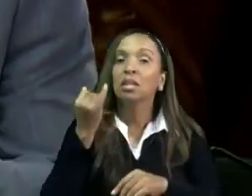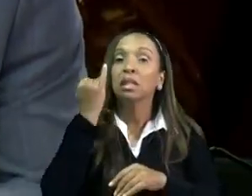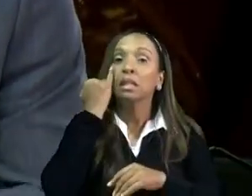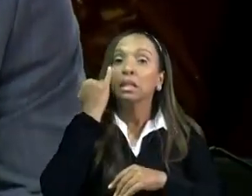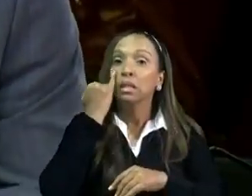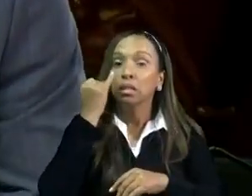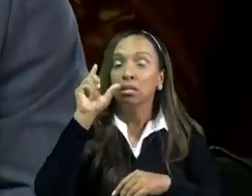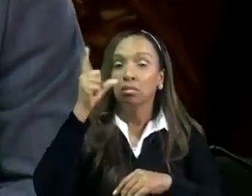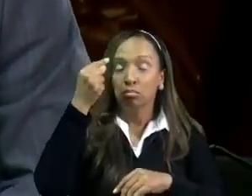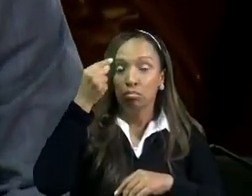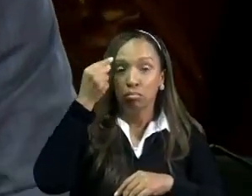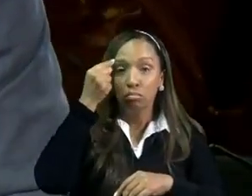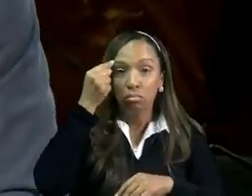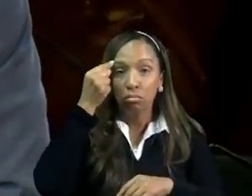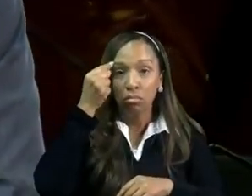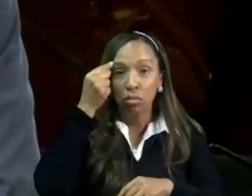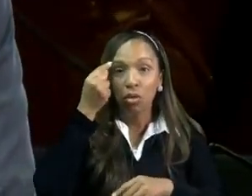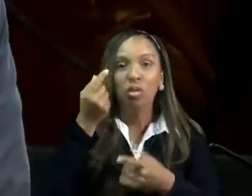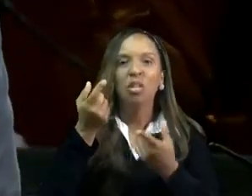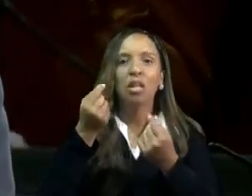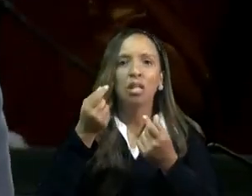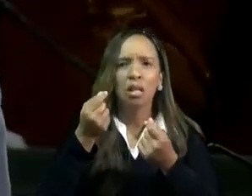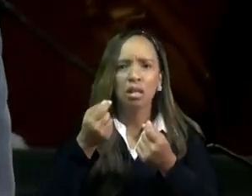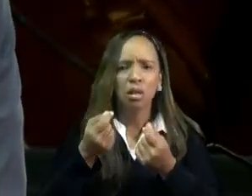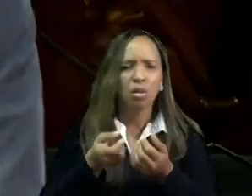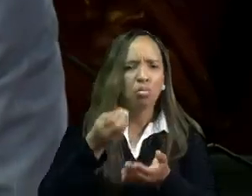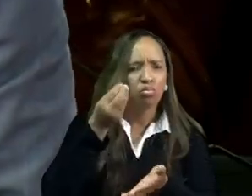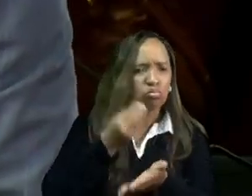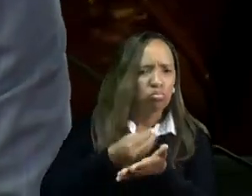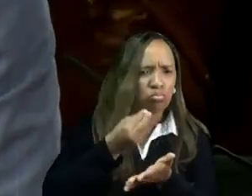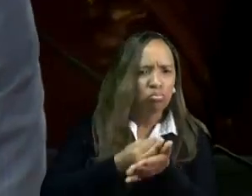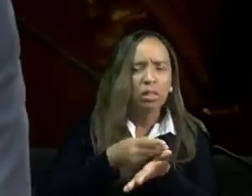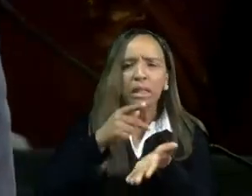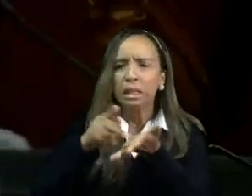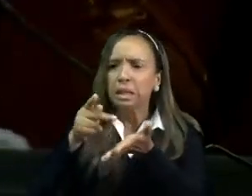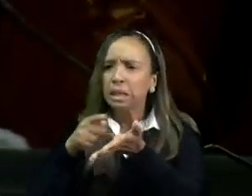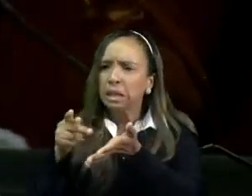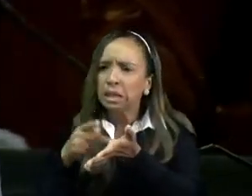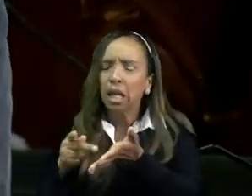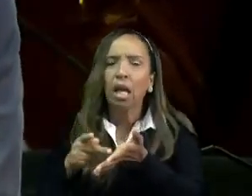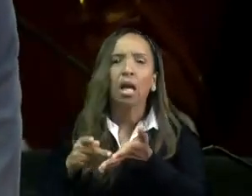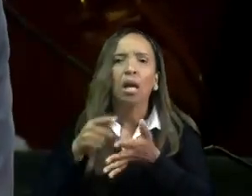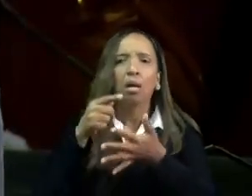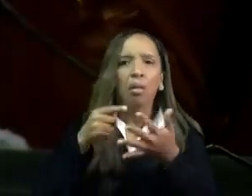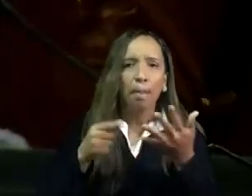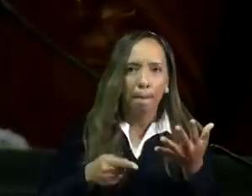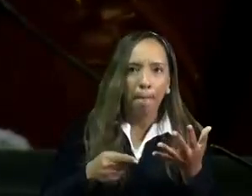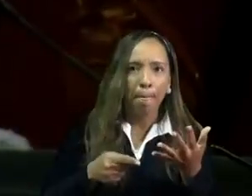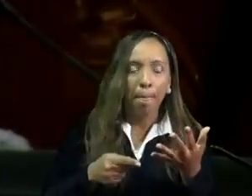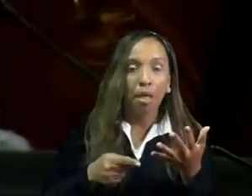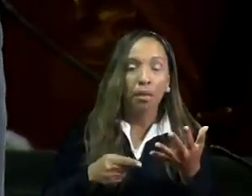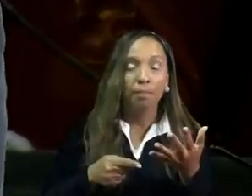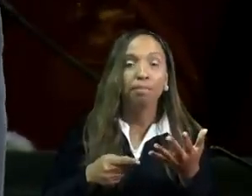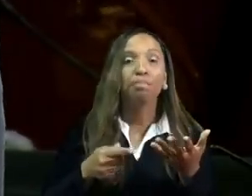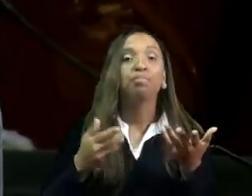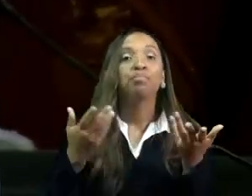en la eficientización del gasto, si el gobierno reduce el ministerio, fusiona el